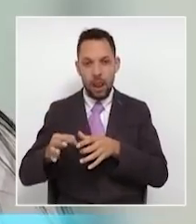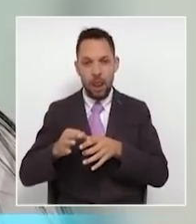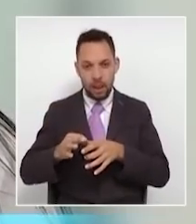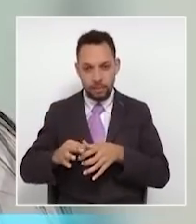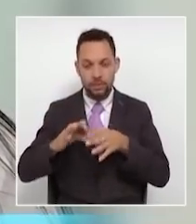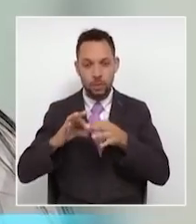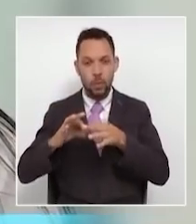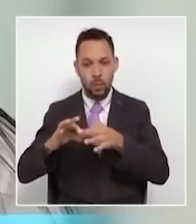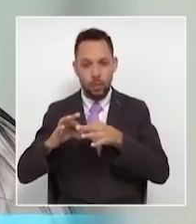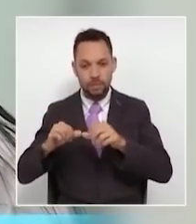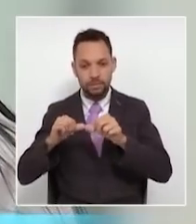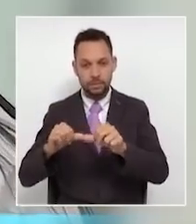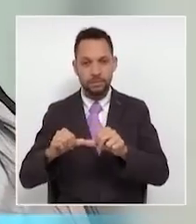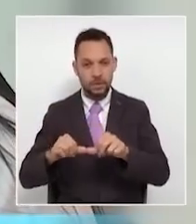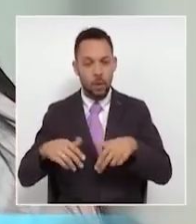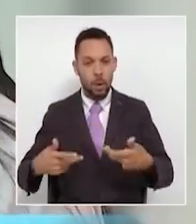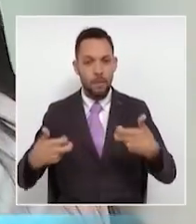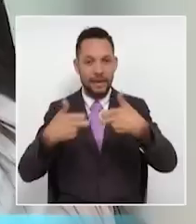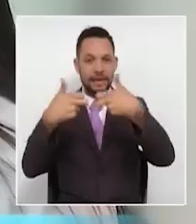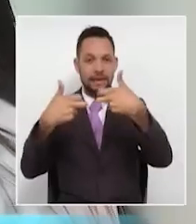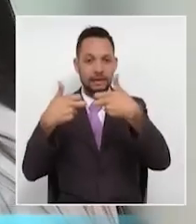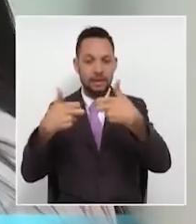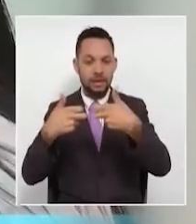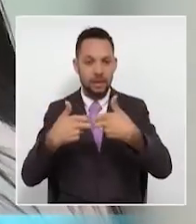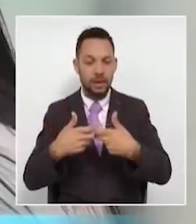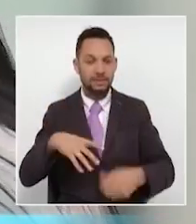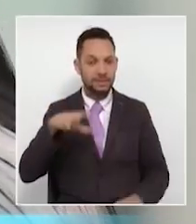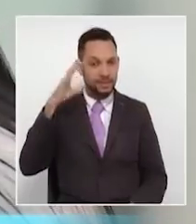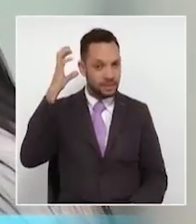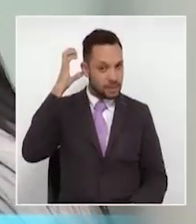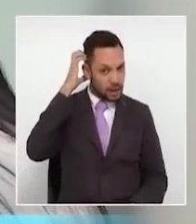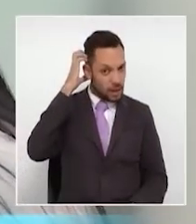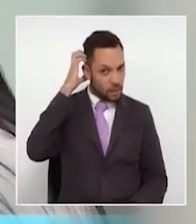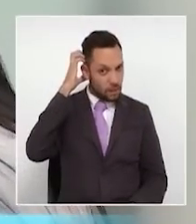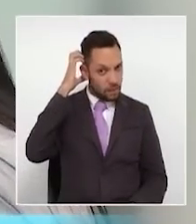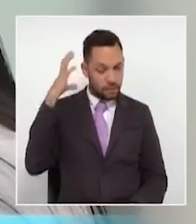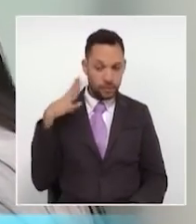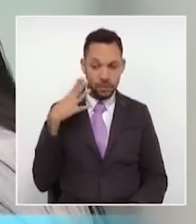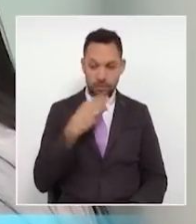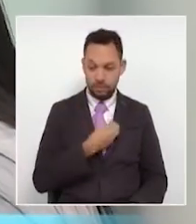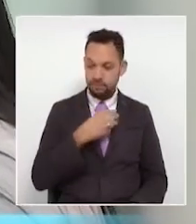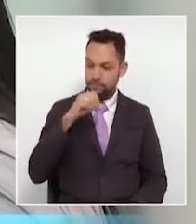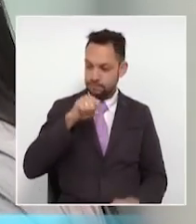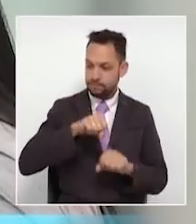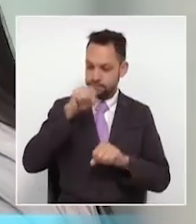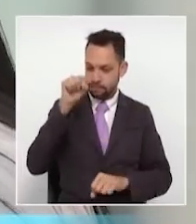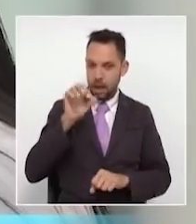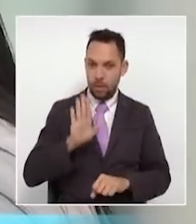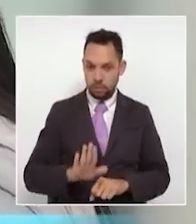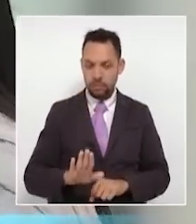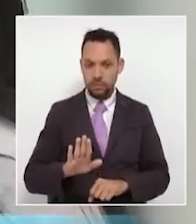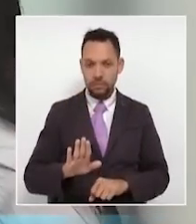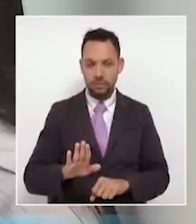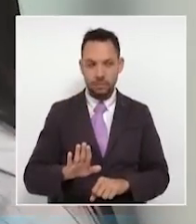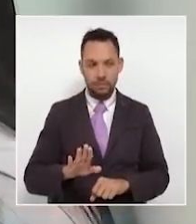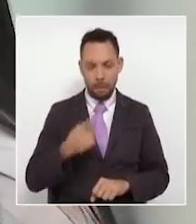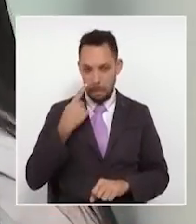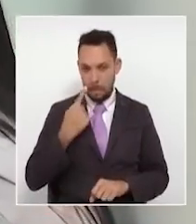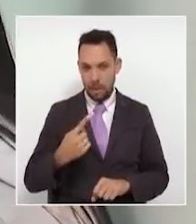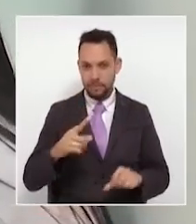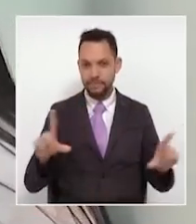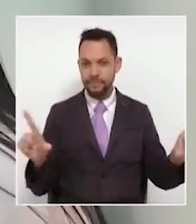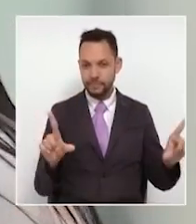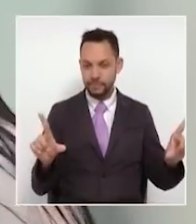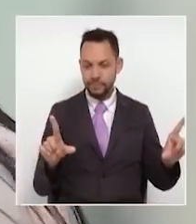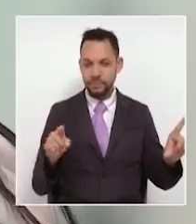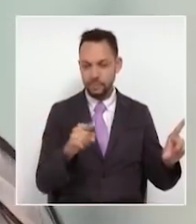esta onda eléctrica cerebral entonces acá podemos ver cómo y se ve en la parte